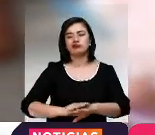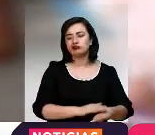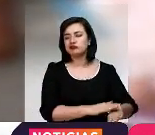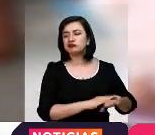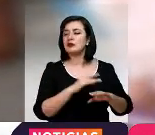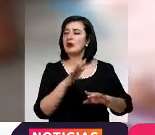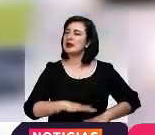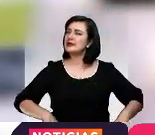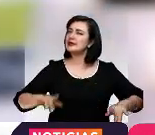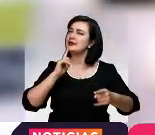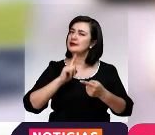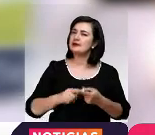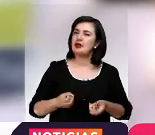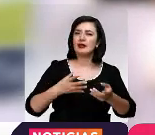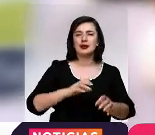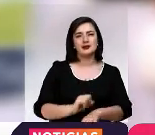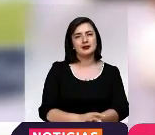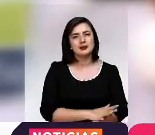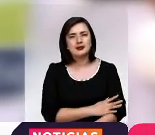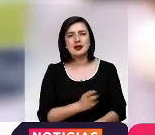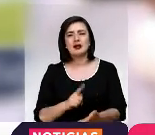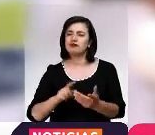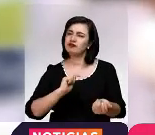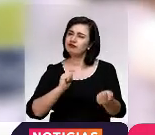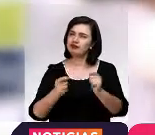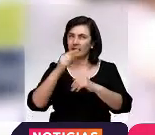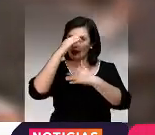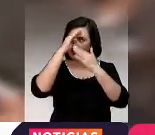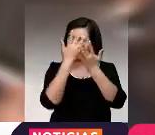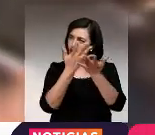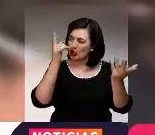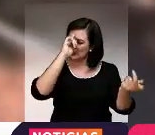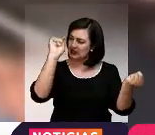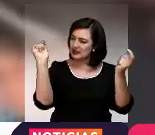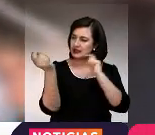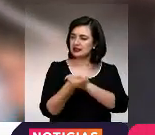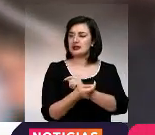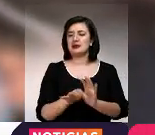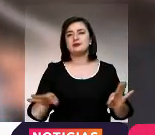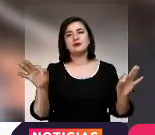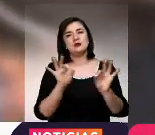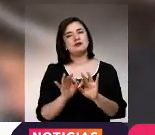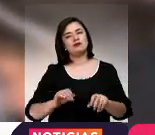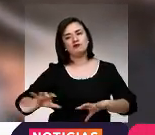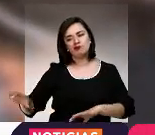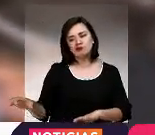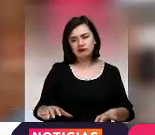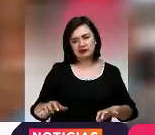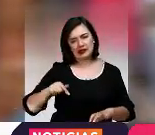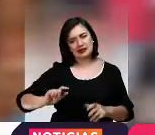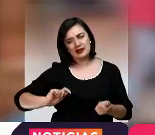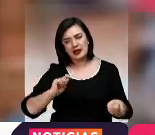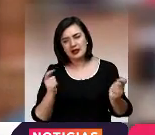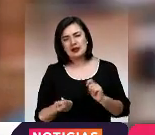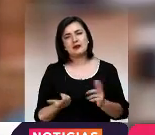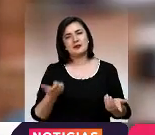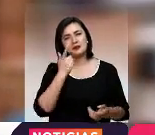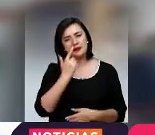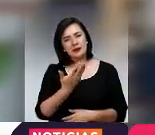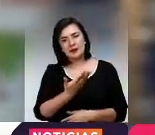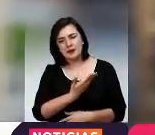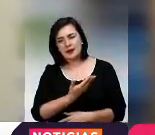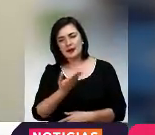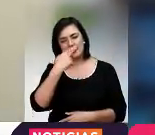de sensibilización, de transformación de imaginarios, pero sobre todo de transformación de prácticas, de madres, padres,